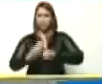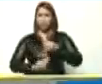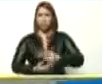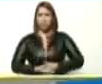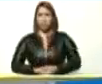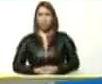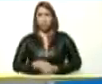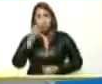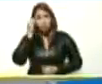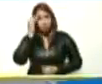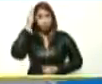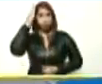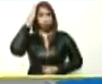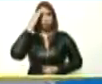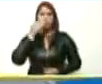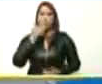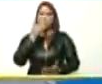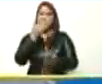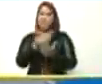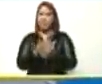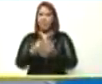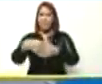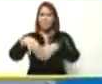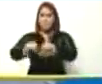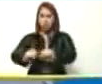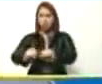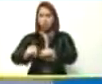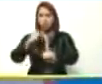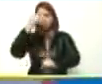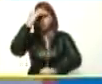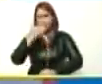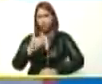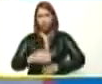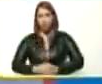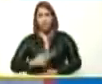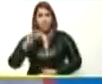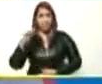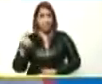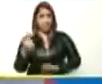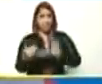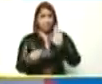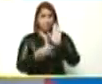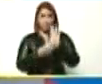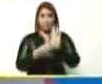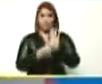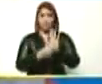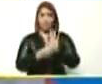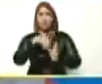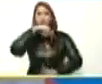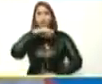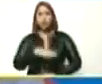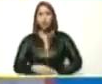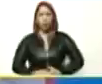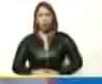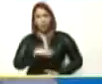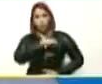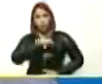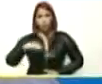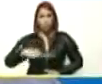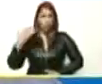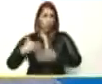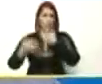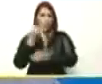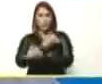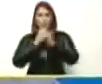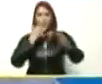fue capaz, de pedir una intervención militar, por primera vez en la historia, desde que somos independientes,